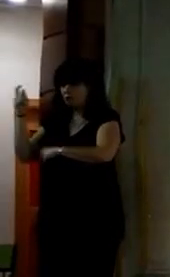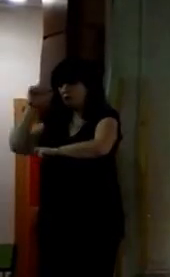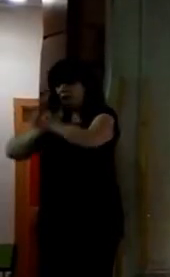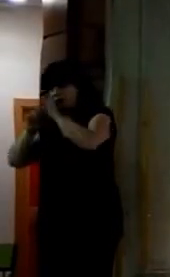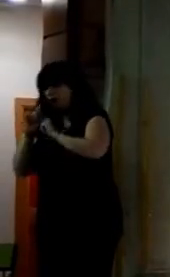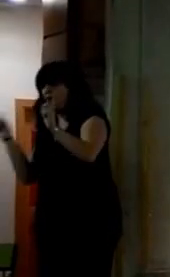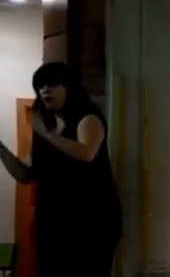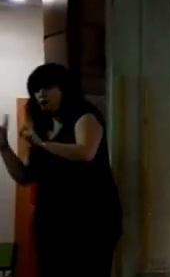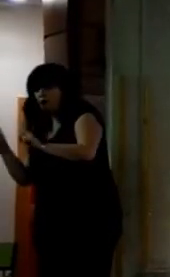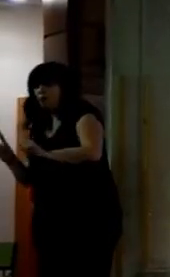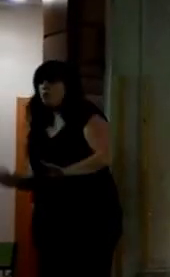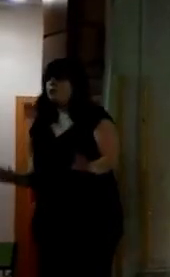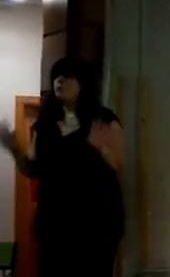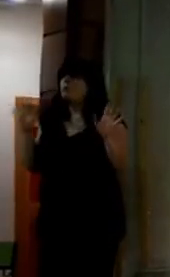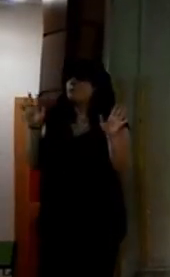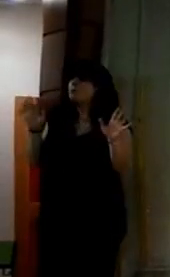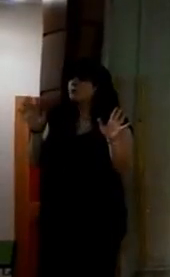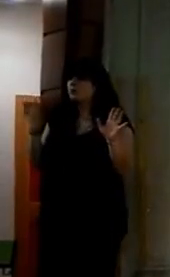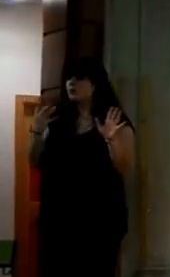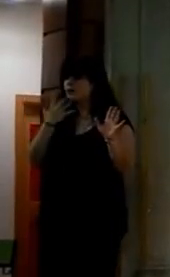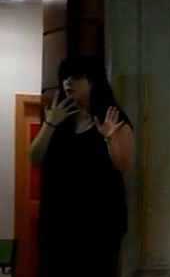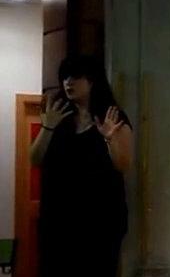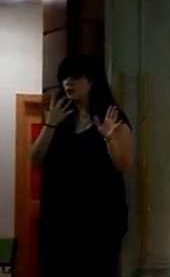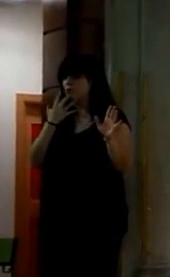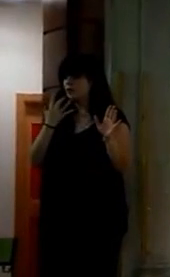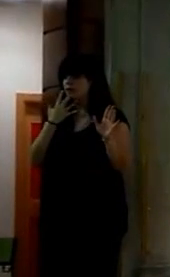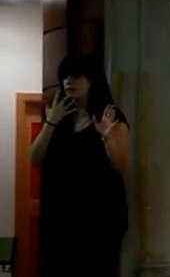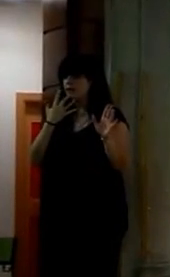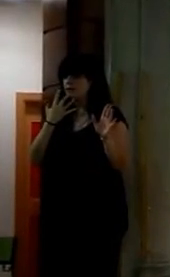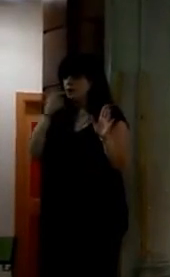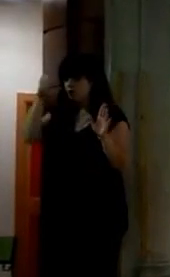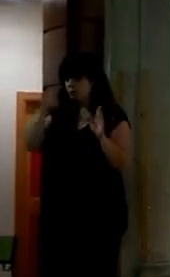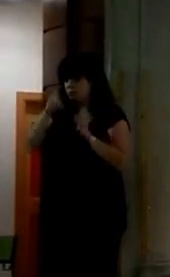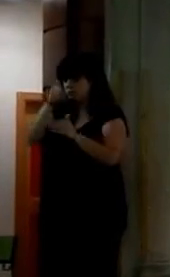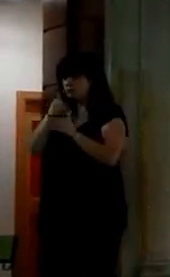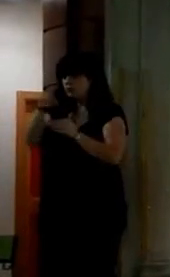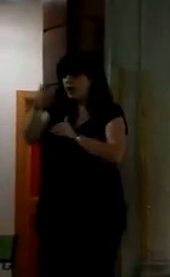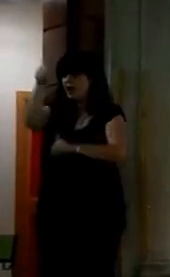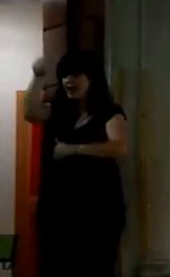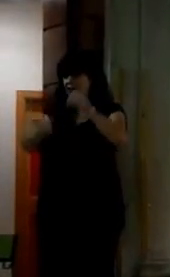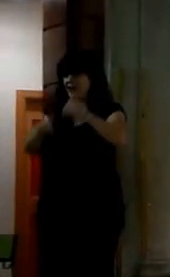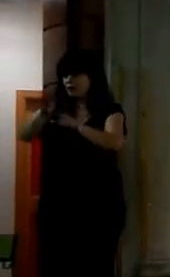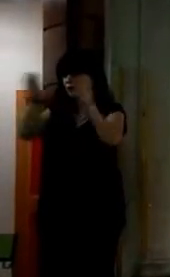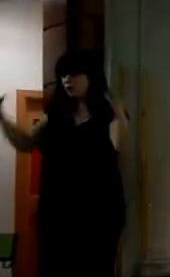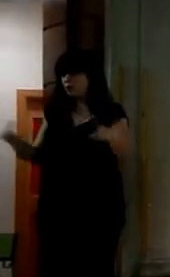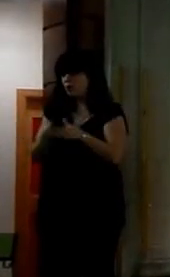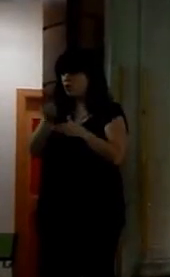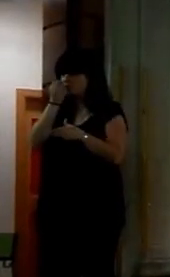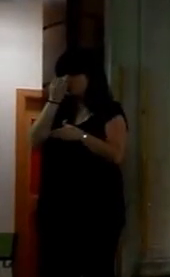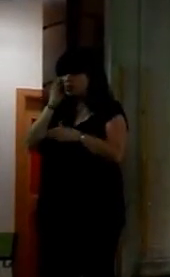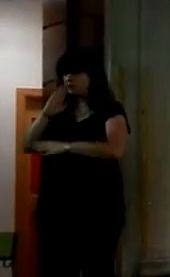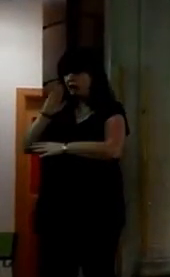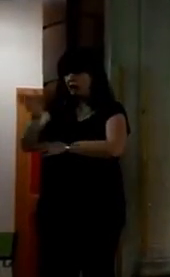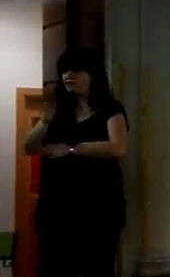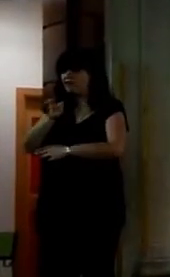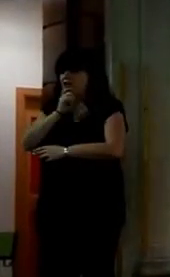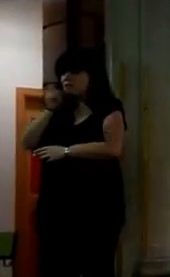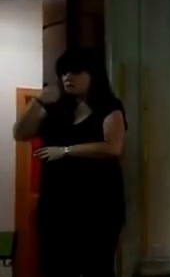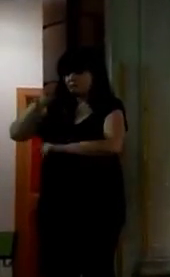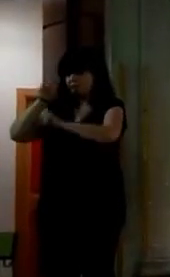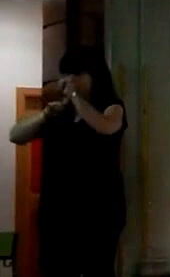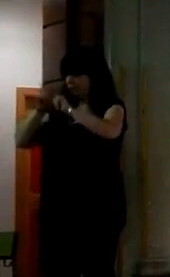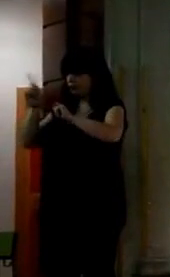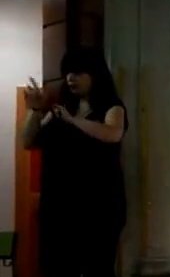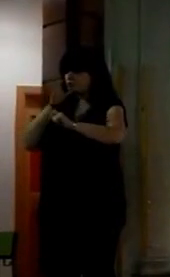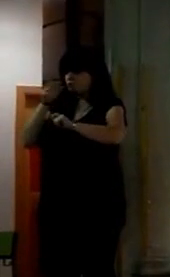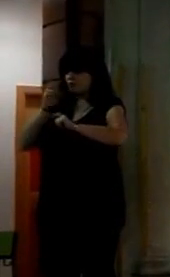cocodrilo polo correctivo que pode sufrir nestas eleccións o Partido Socialista. Desde a morte do dictador